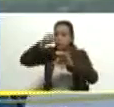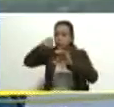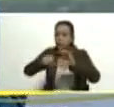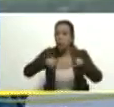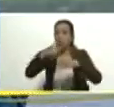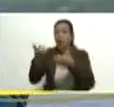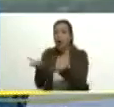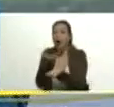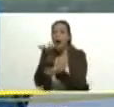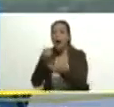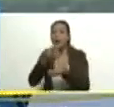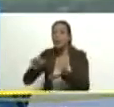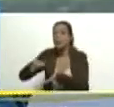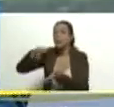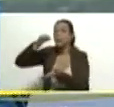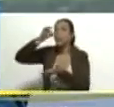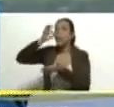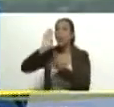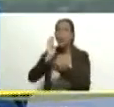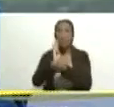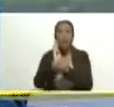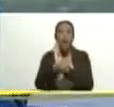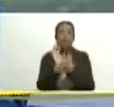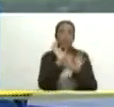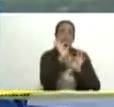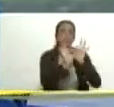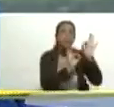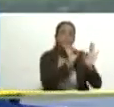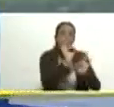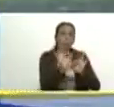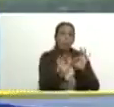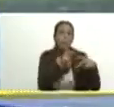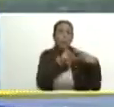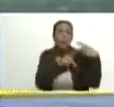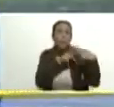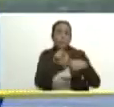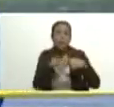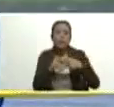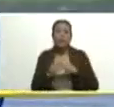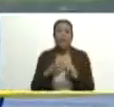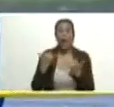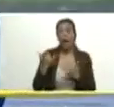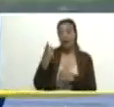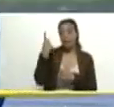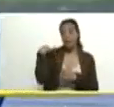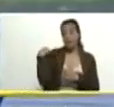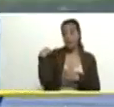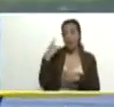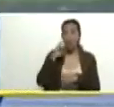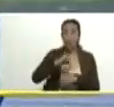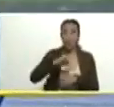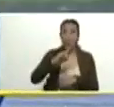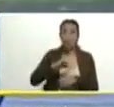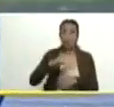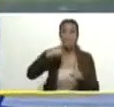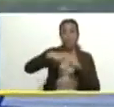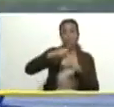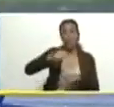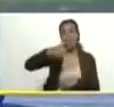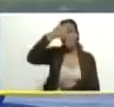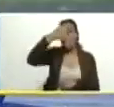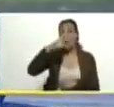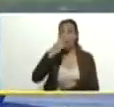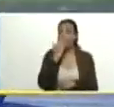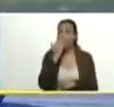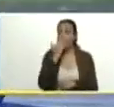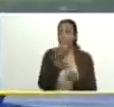taza, cuidando cada detalle. Quiero agradecer, ayer en el programa con Maduro Más, tuve como invitado